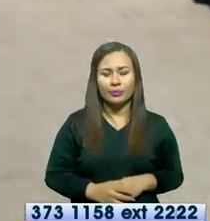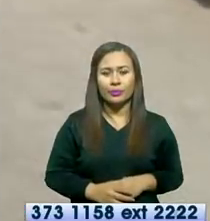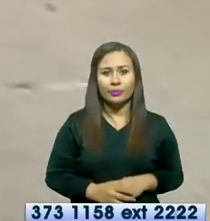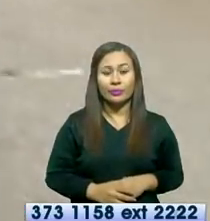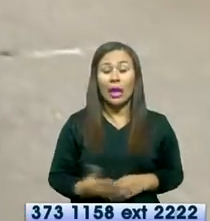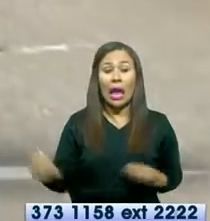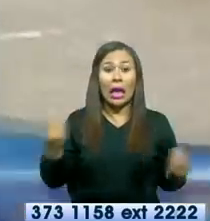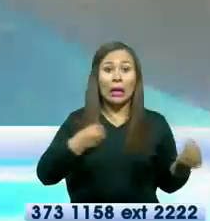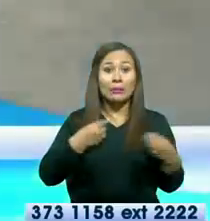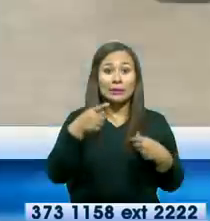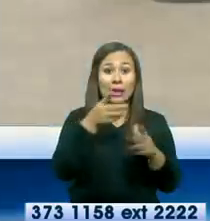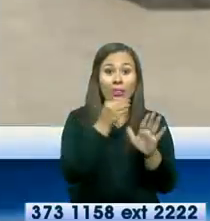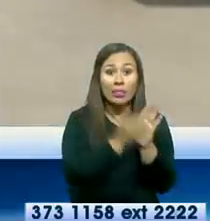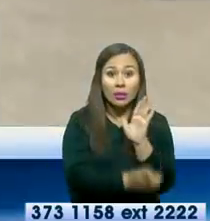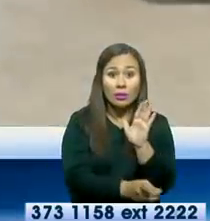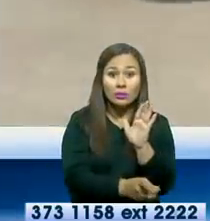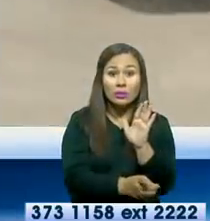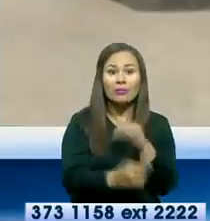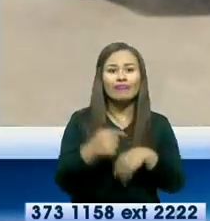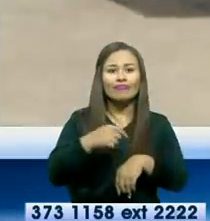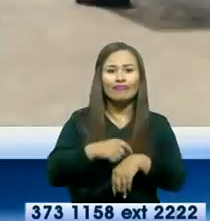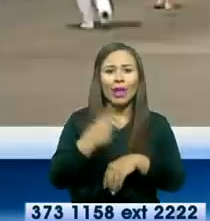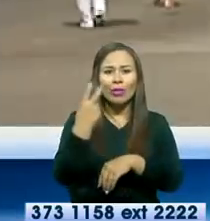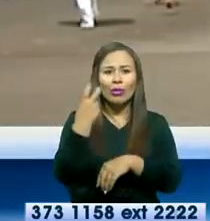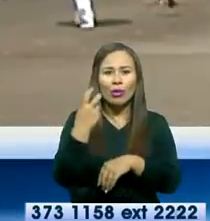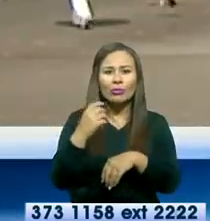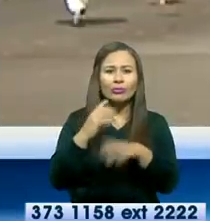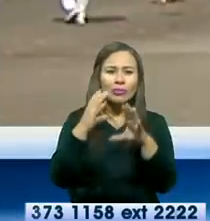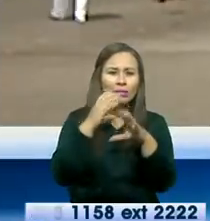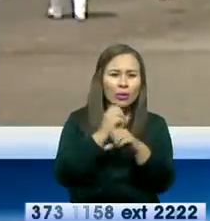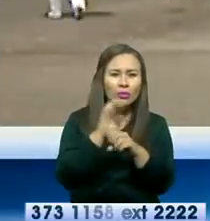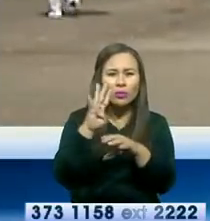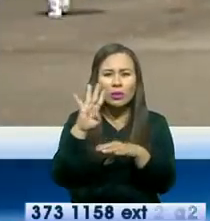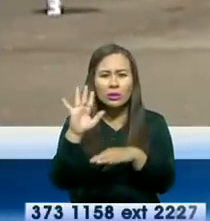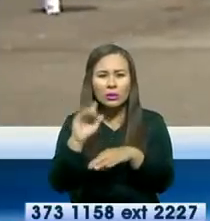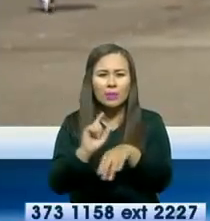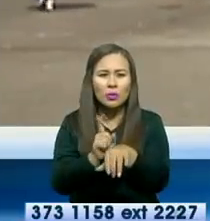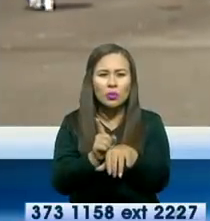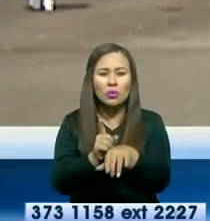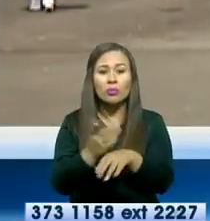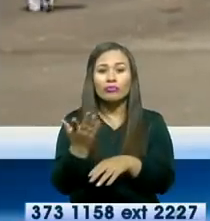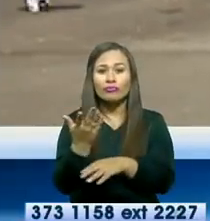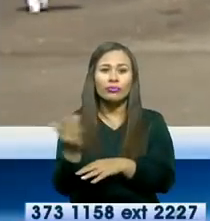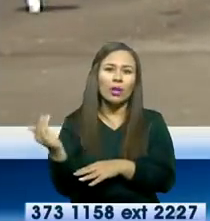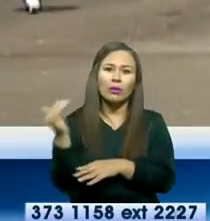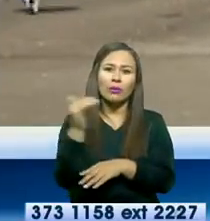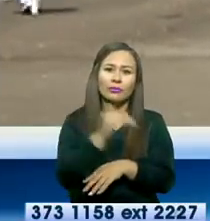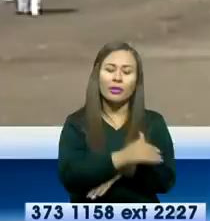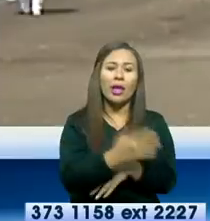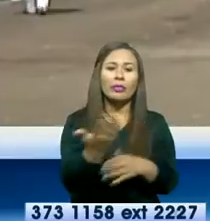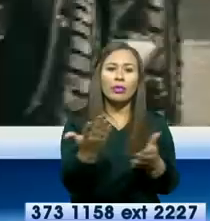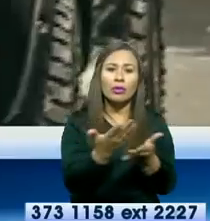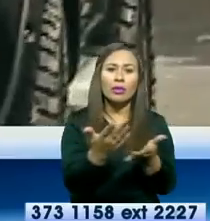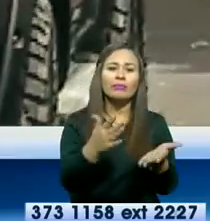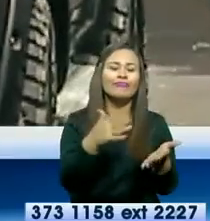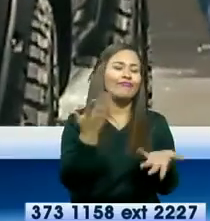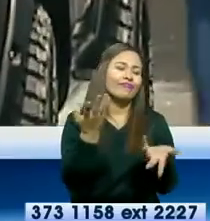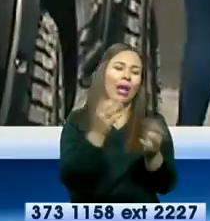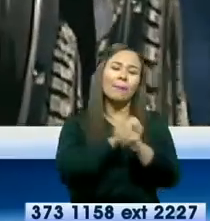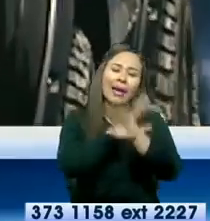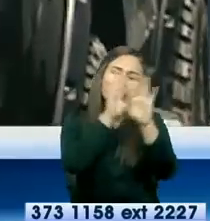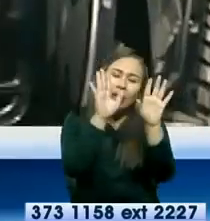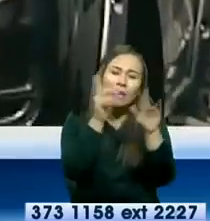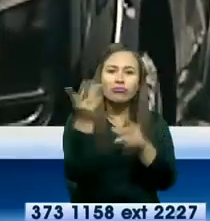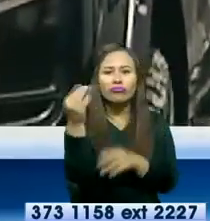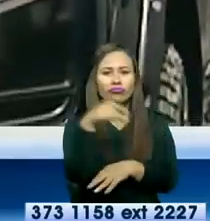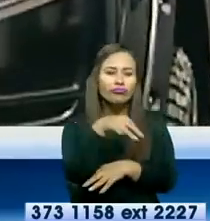Según la denuncia, cerca de las 12 horas con 45 minutos, la adolescente llegó hasta su establecimiento educativo. Cruzó la